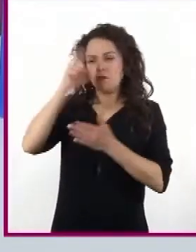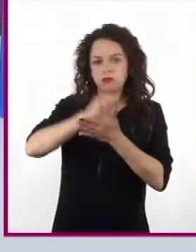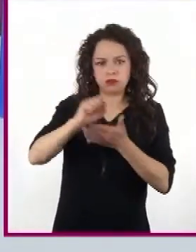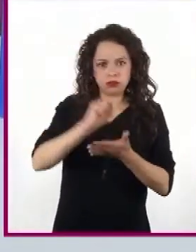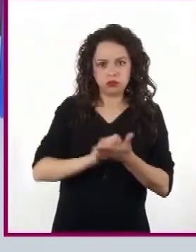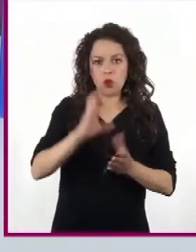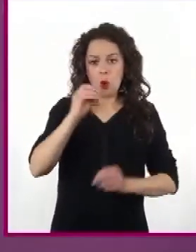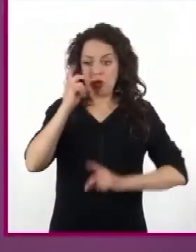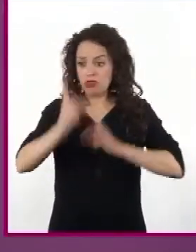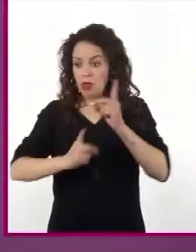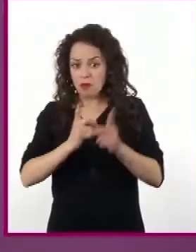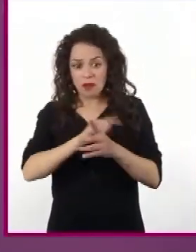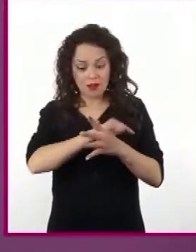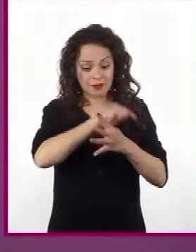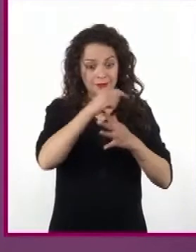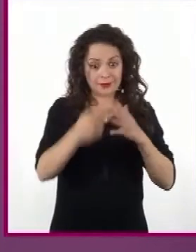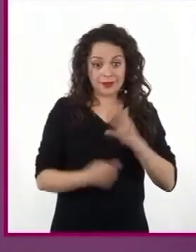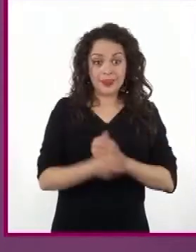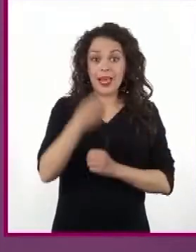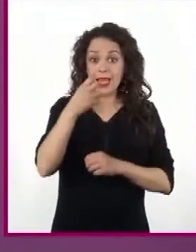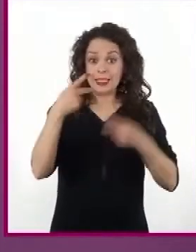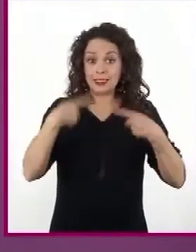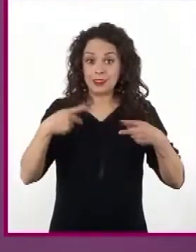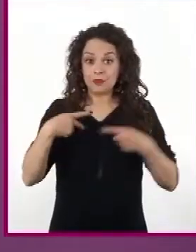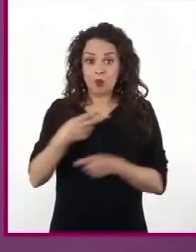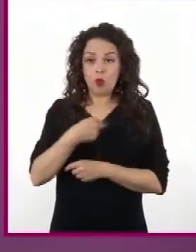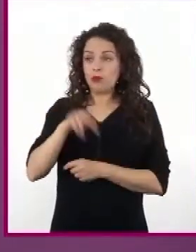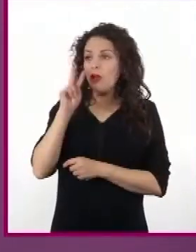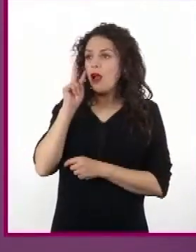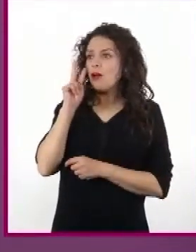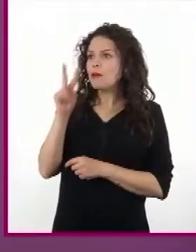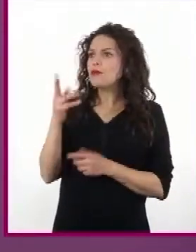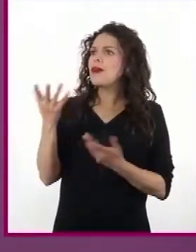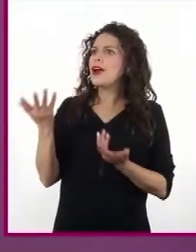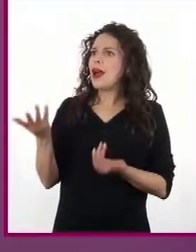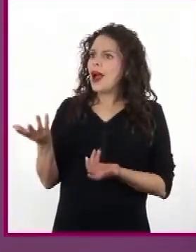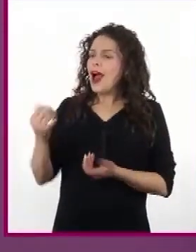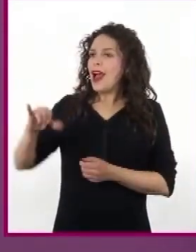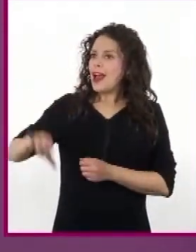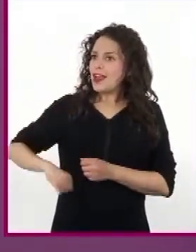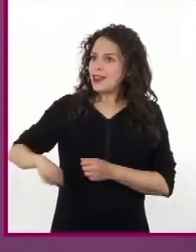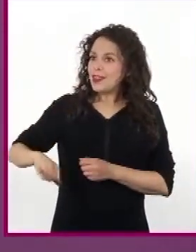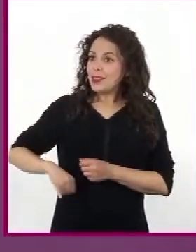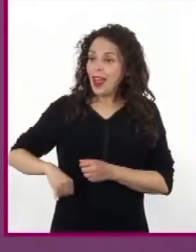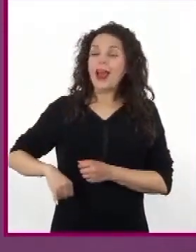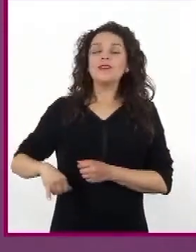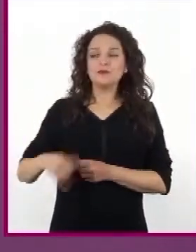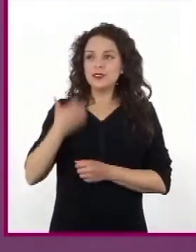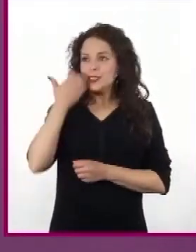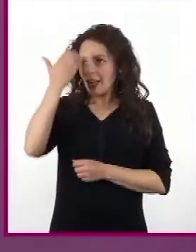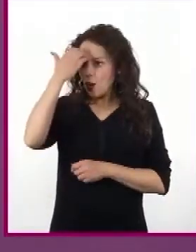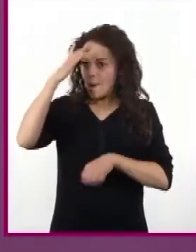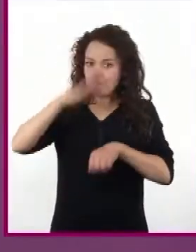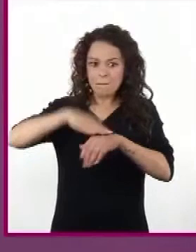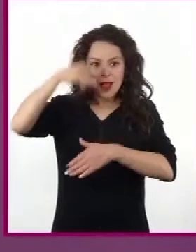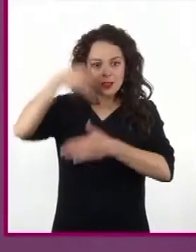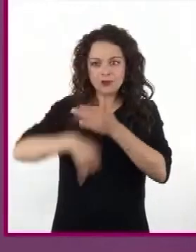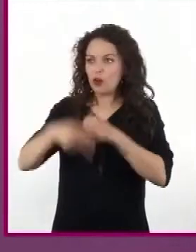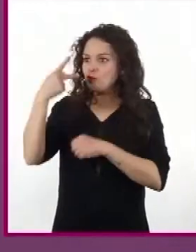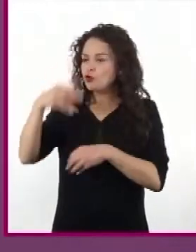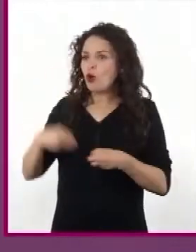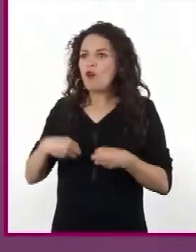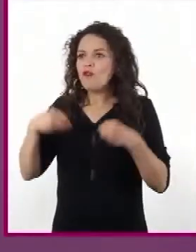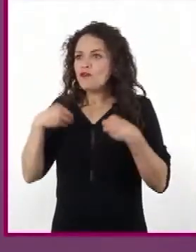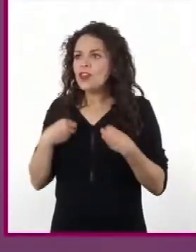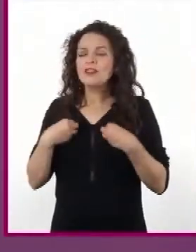deportista. Esas personas que admiramos nos invitan a querer conocer su trayectoria y cómo han conseguido sus logros